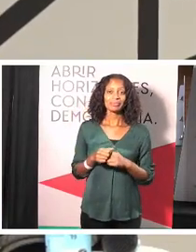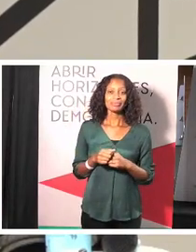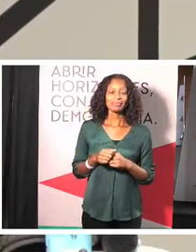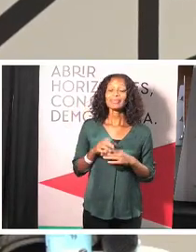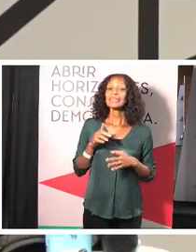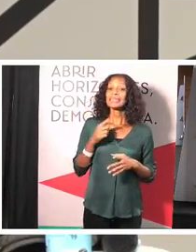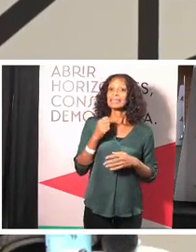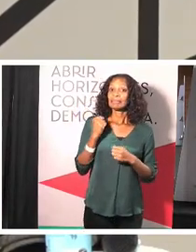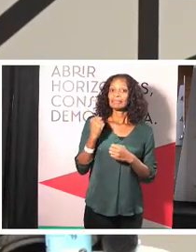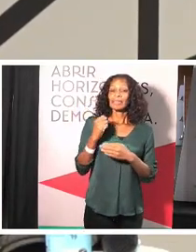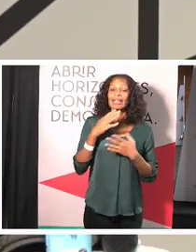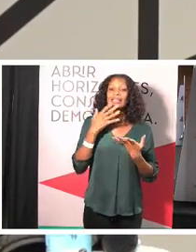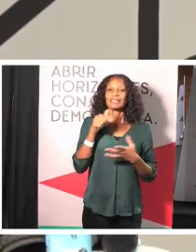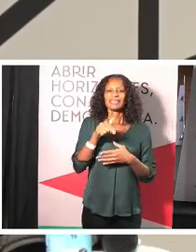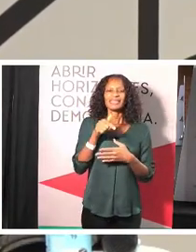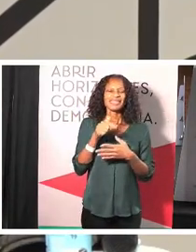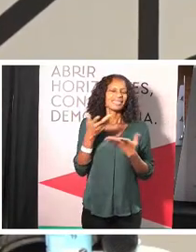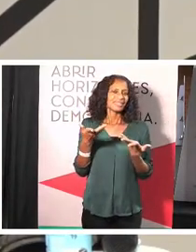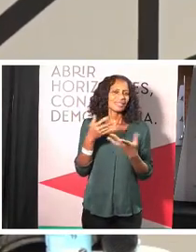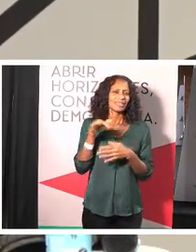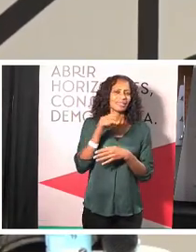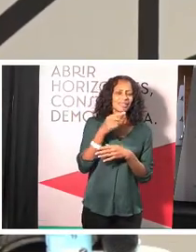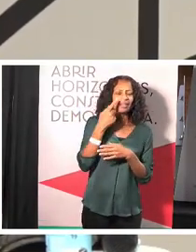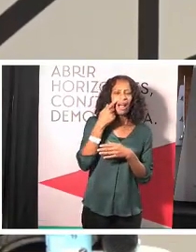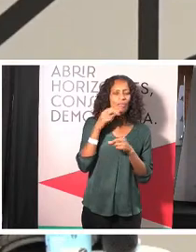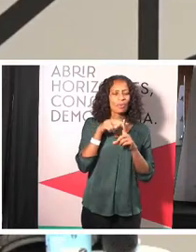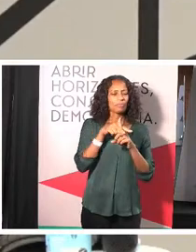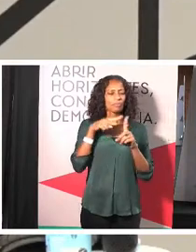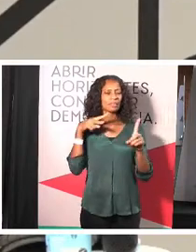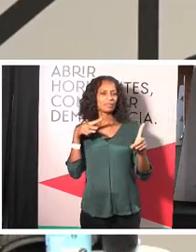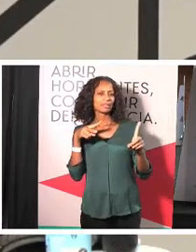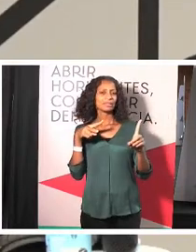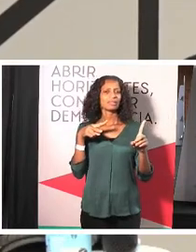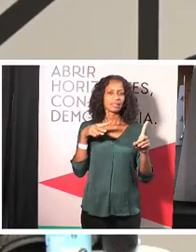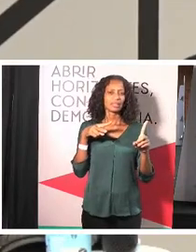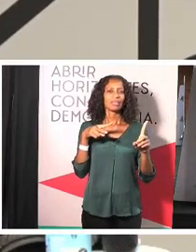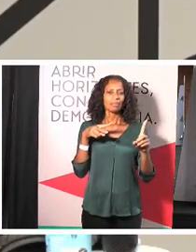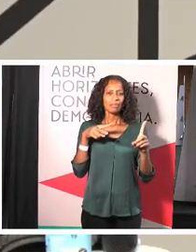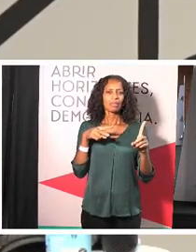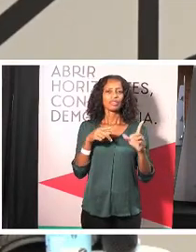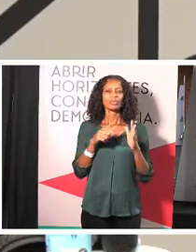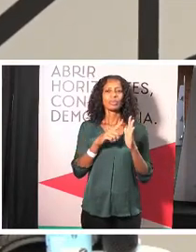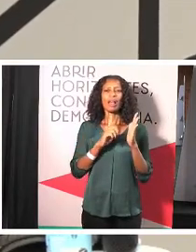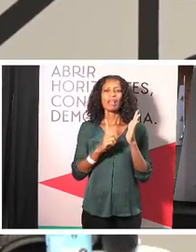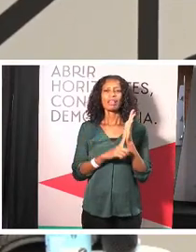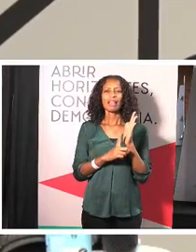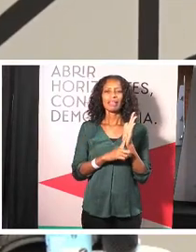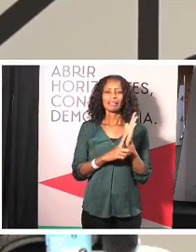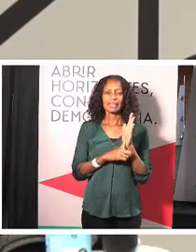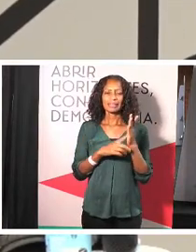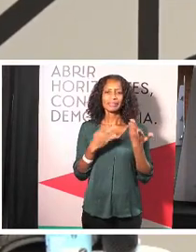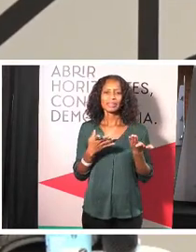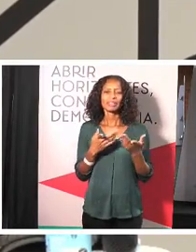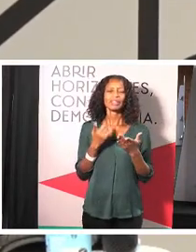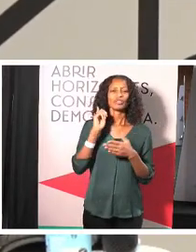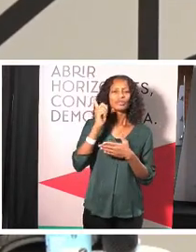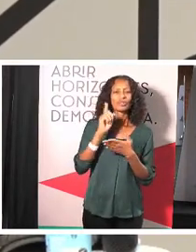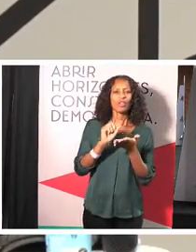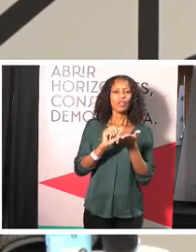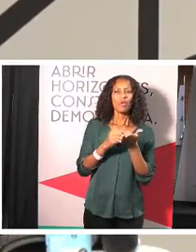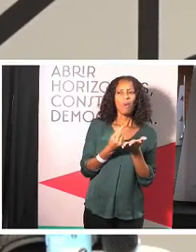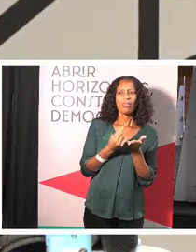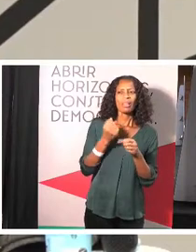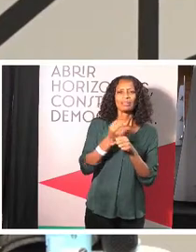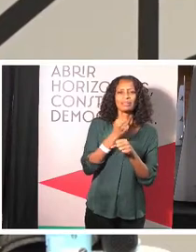¿En qué consiste esto, ¿no? Vamos a entender un poquito desde una perspectiva jurídica, aunque esto no es un problema solo jurídico de contrato de trabajo o de forma de desempeño del